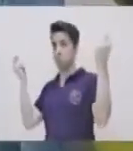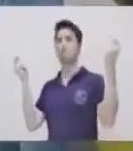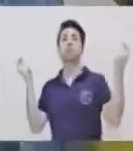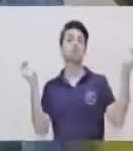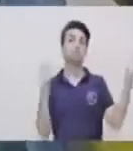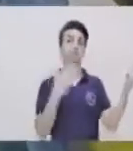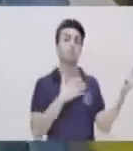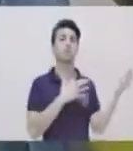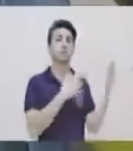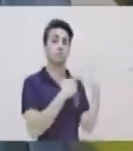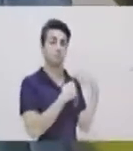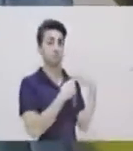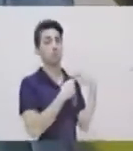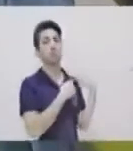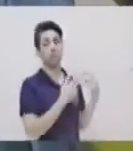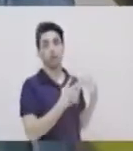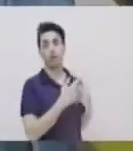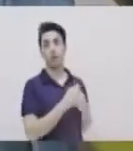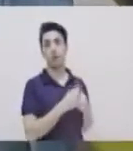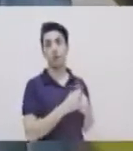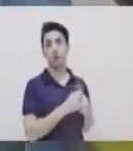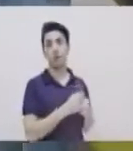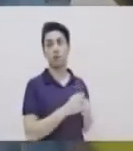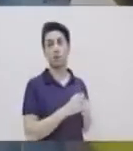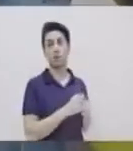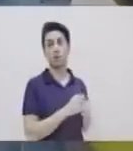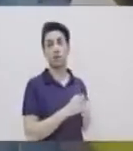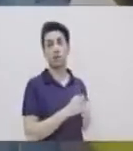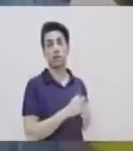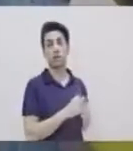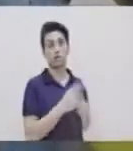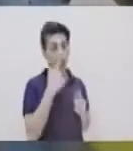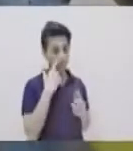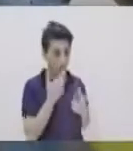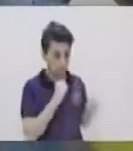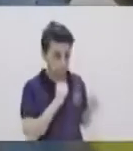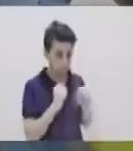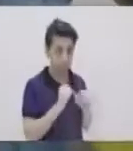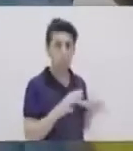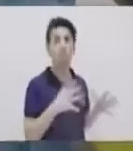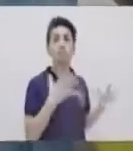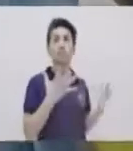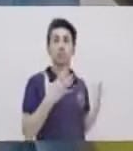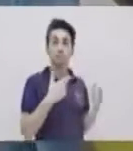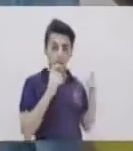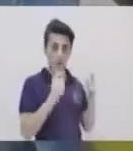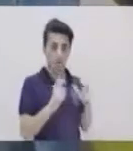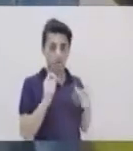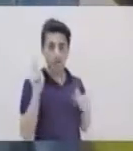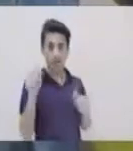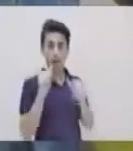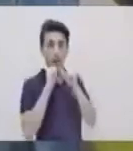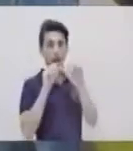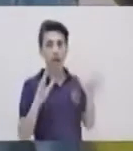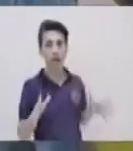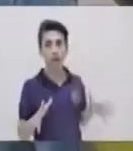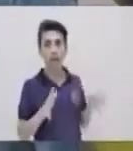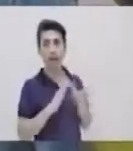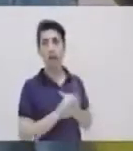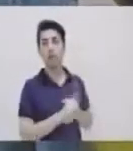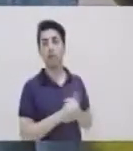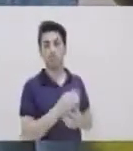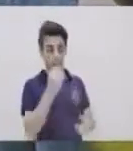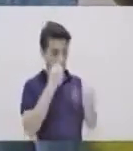nuestra responsabilidad tal vez tomar como acciones para poder preservar a estos